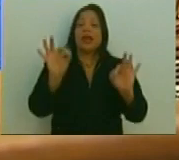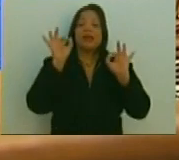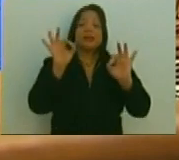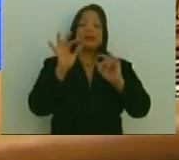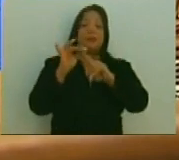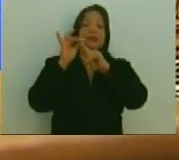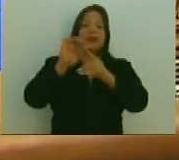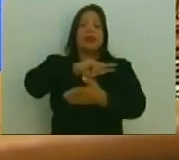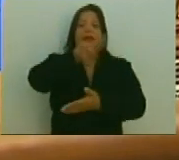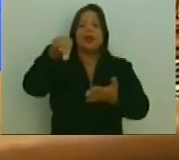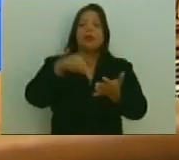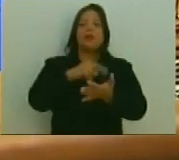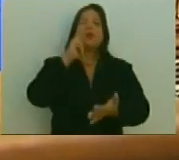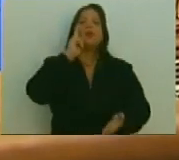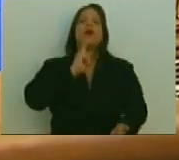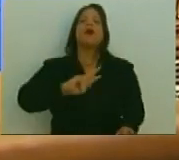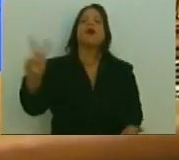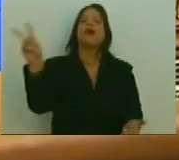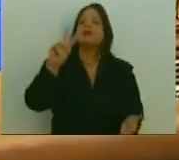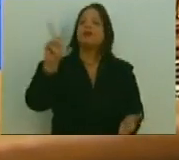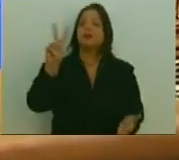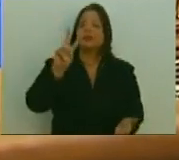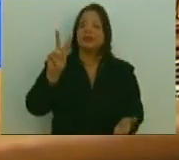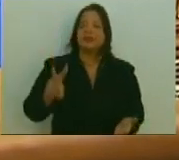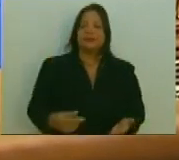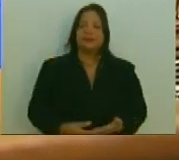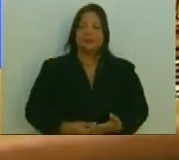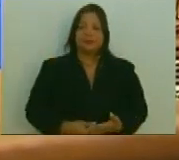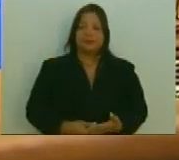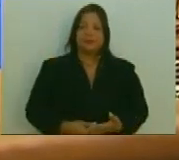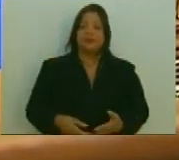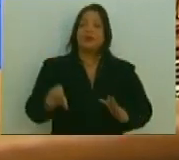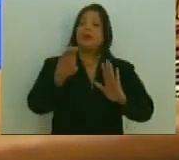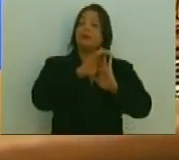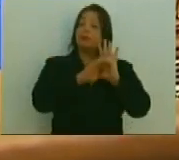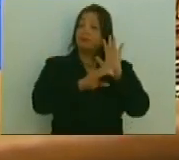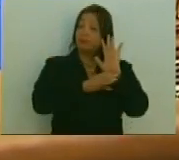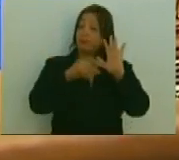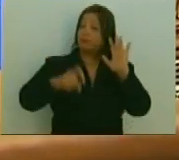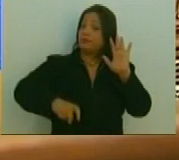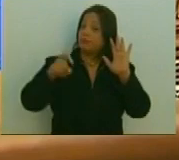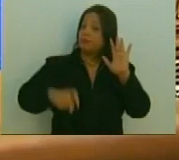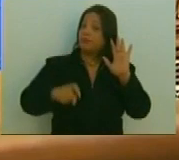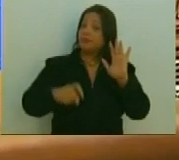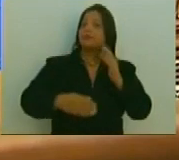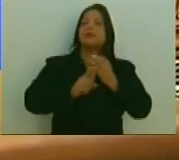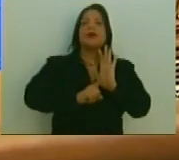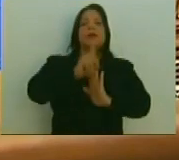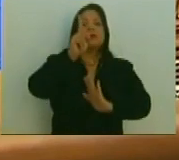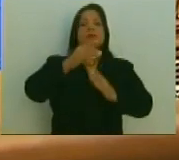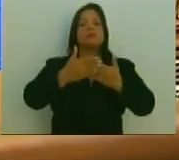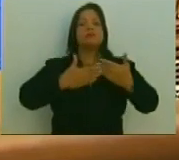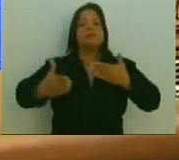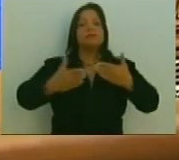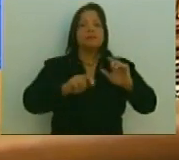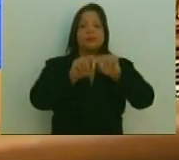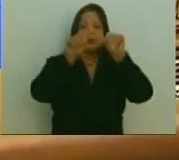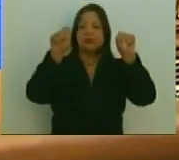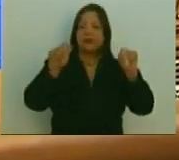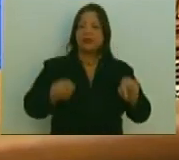la República Bolivariana de Venezuela, como condición necesaria para el desarrollo armónico del